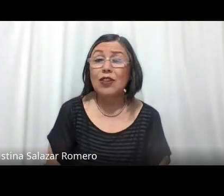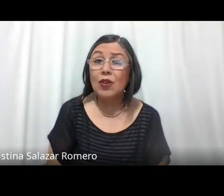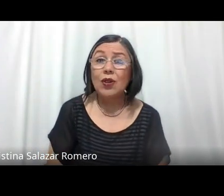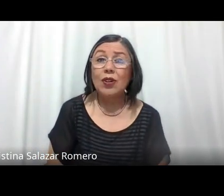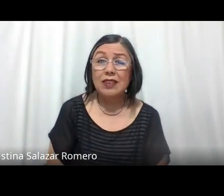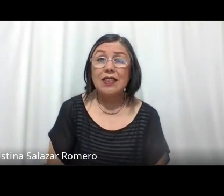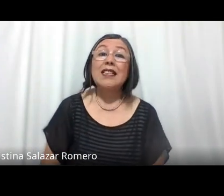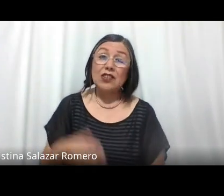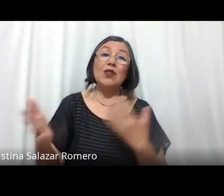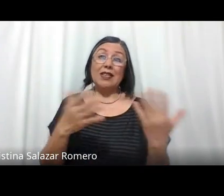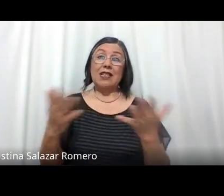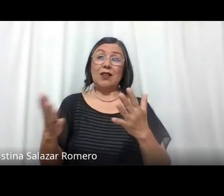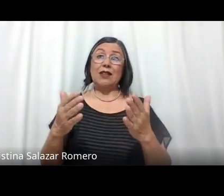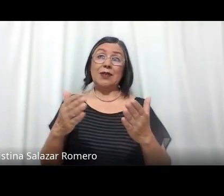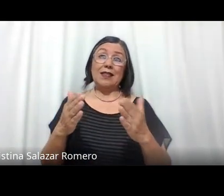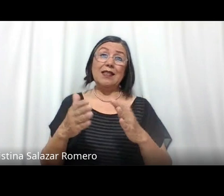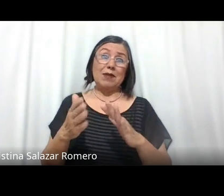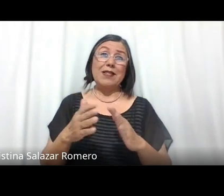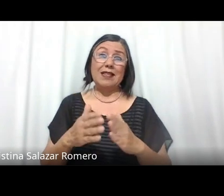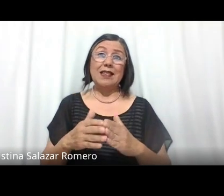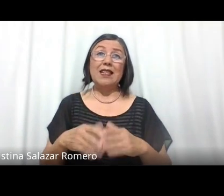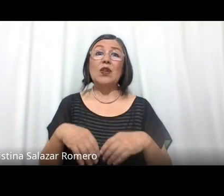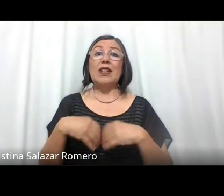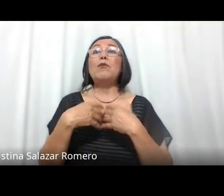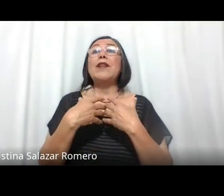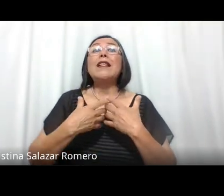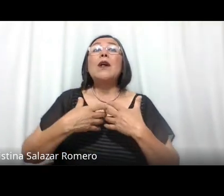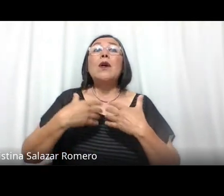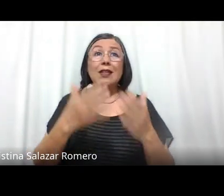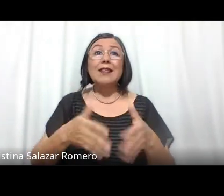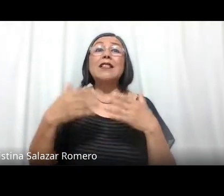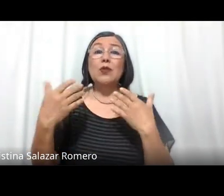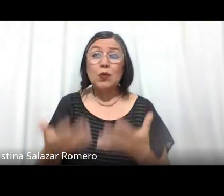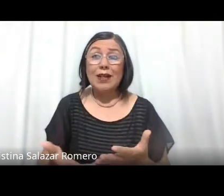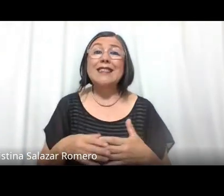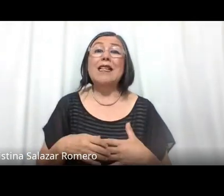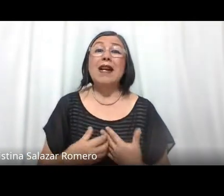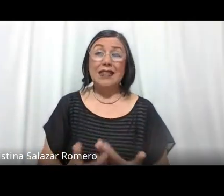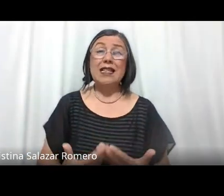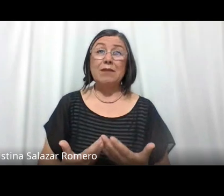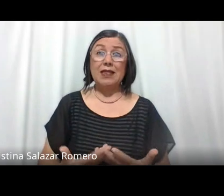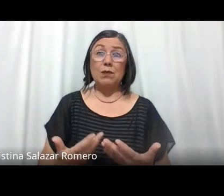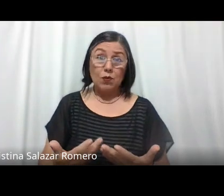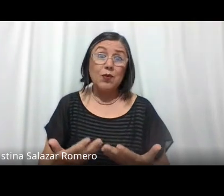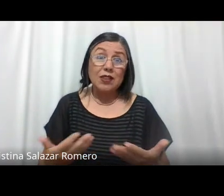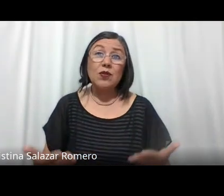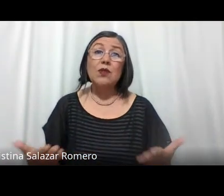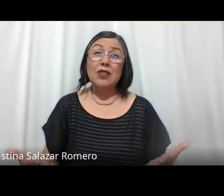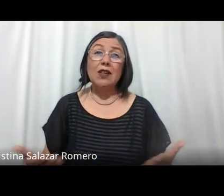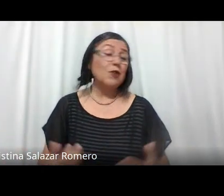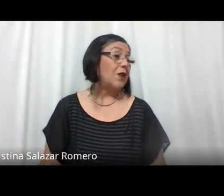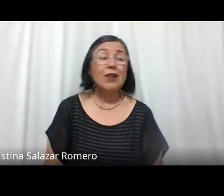gramaticalmente no, ¿sí? Y eso es lo que quiero que ustedes también vayan entendiendo, que pueden ustedes estructurar semánticamente muy bien